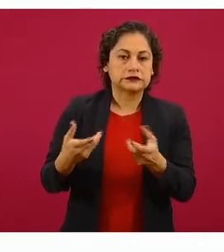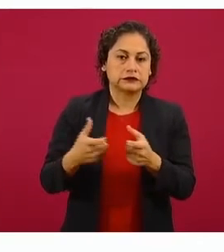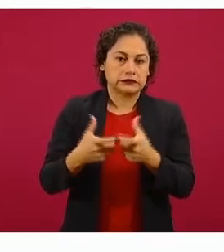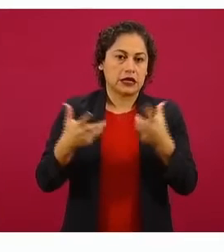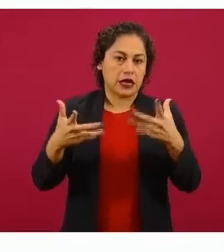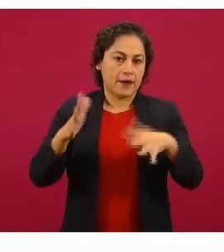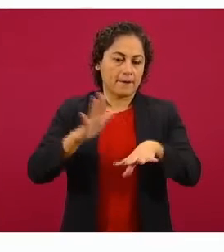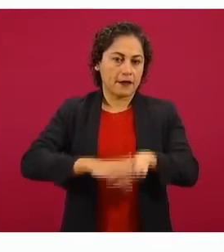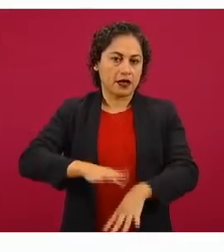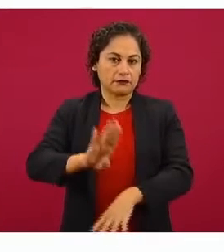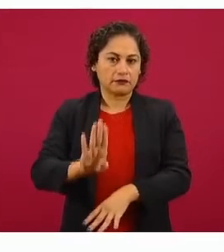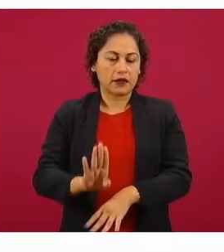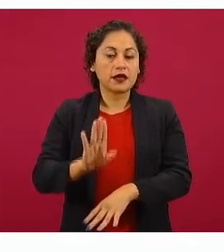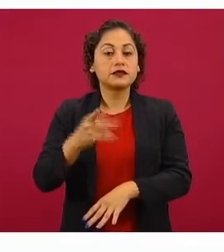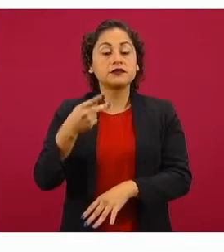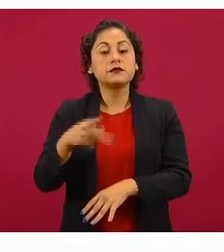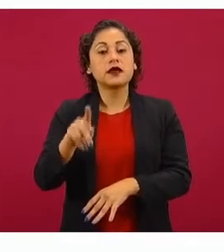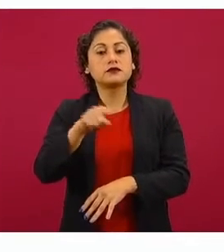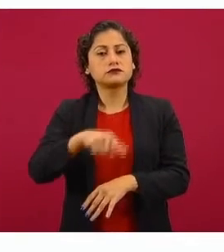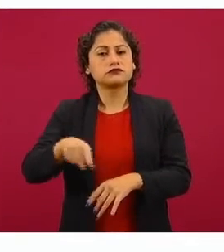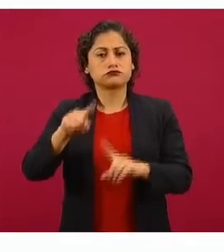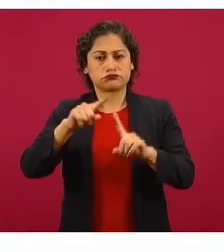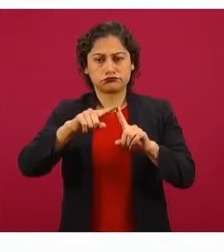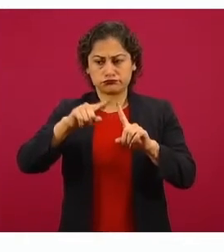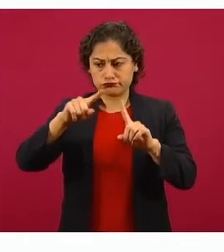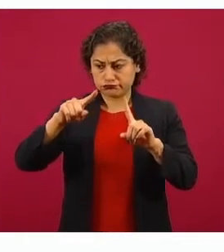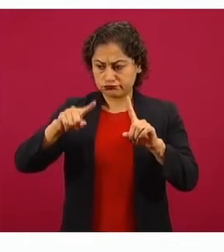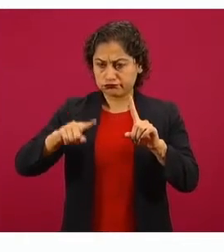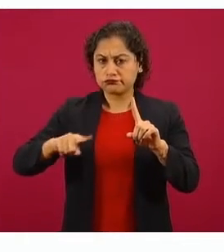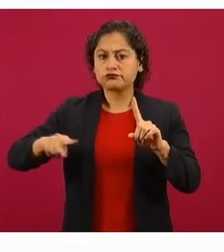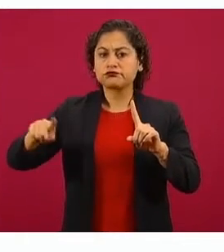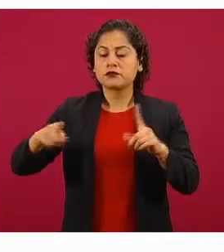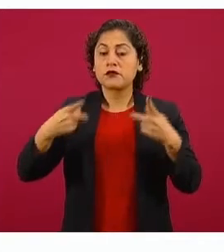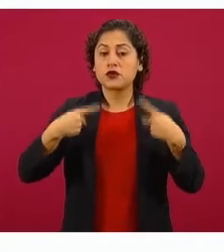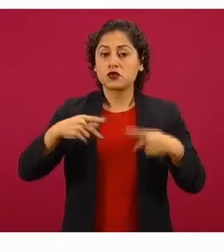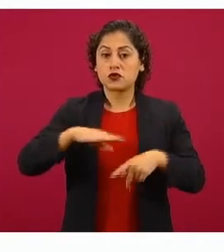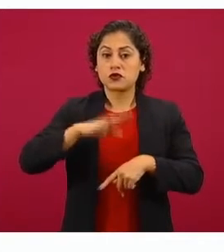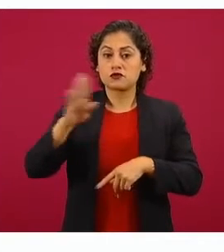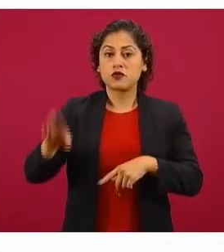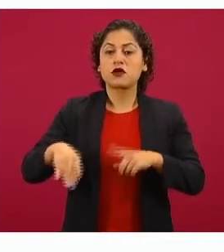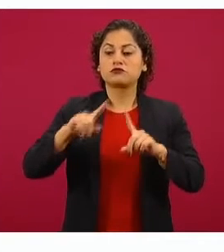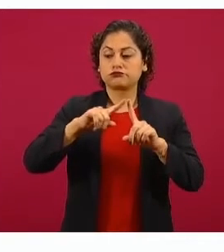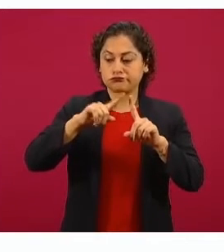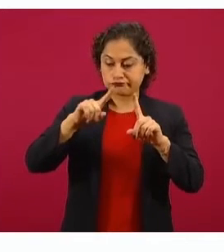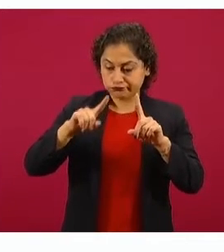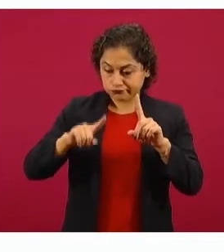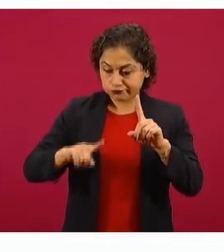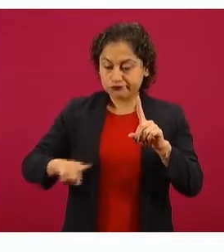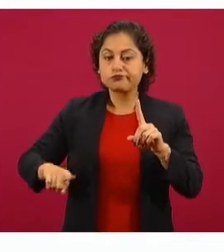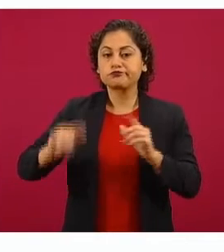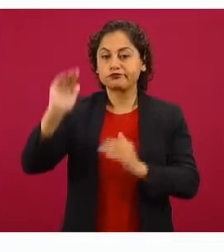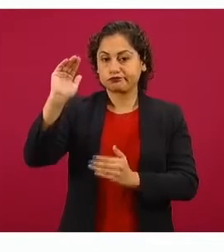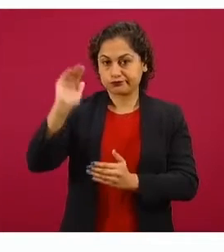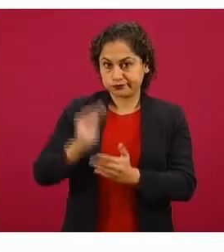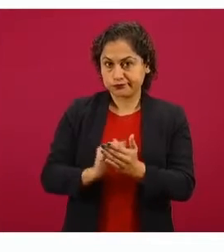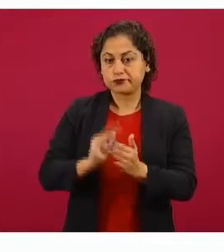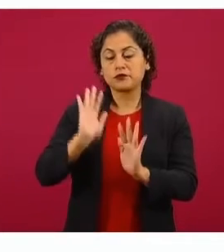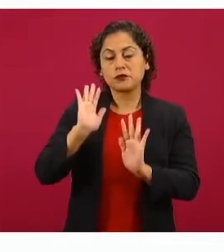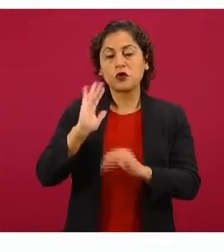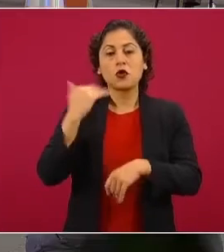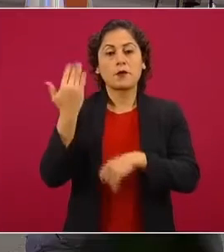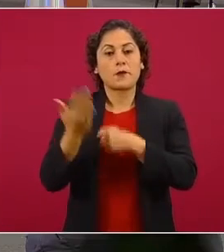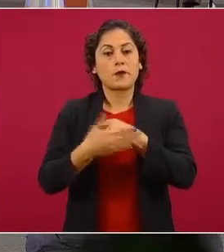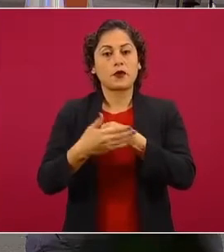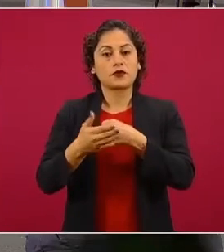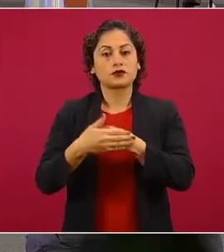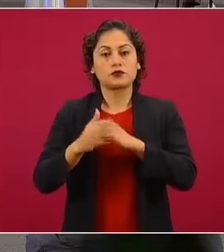pero la tendencia es al descenso, las defunciones también van al descenso y consideramos que pronto va a estar en una mejor condición de riesgo.